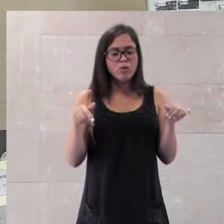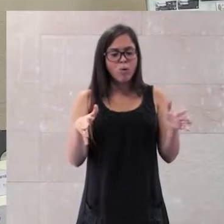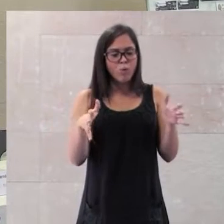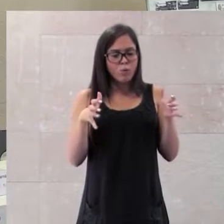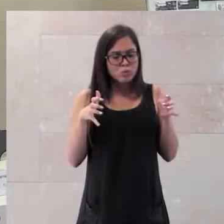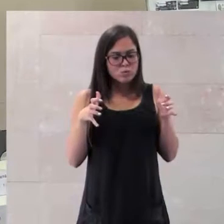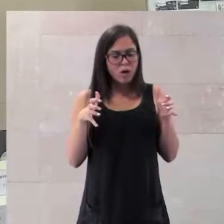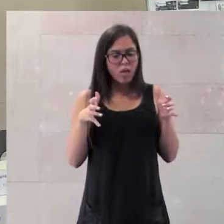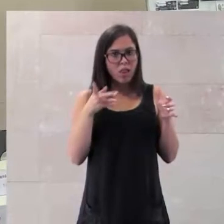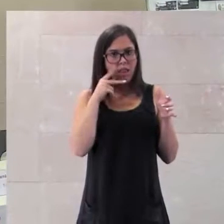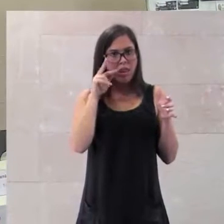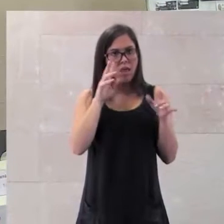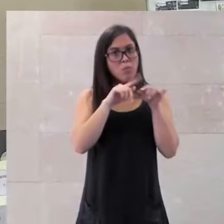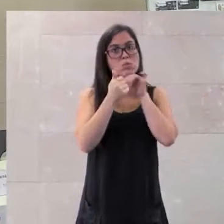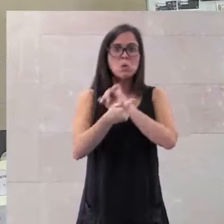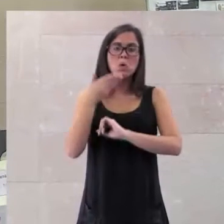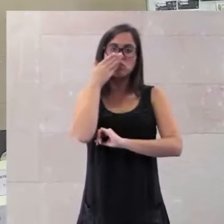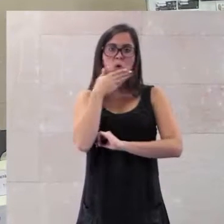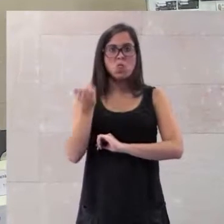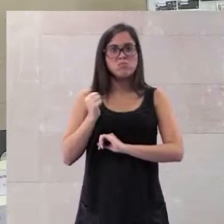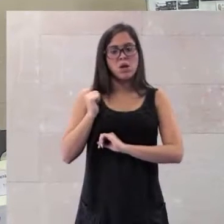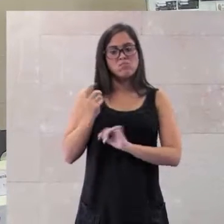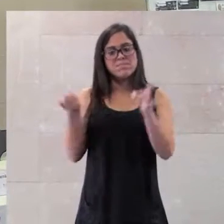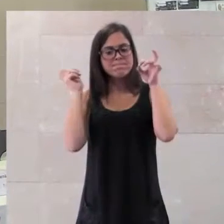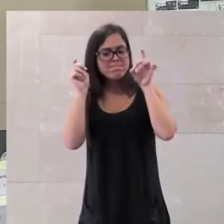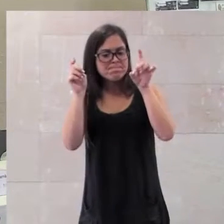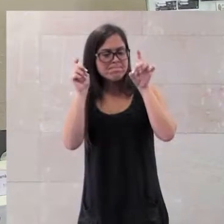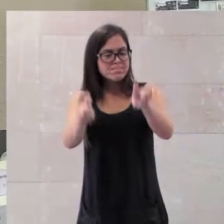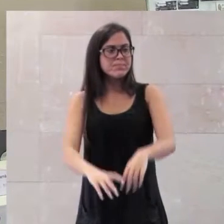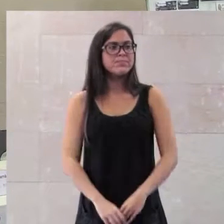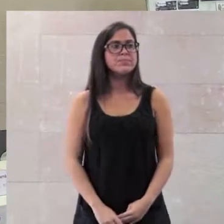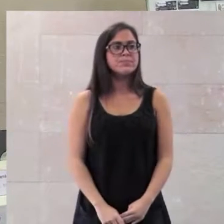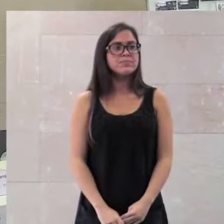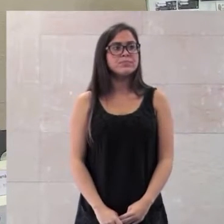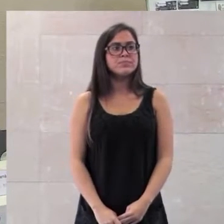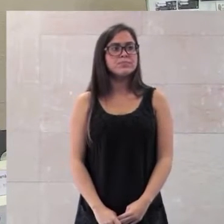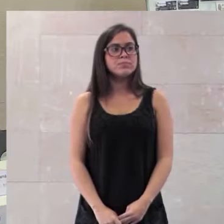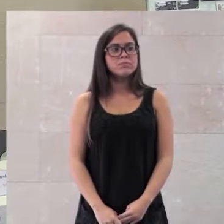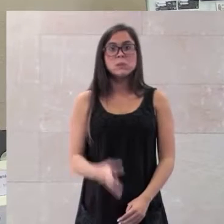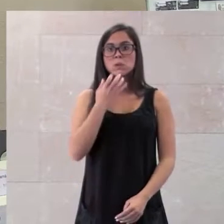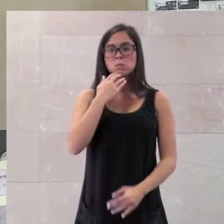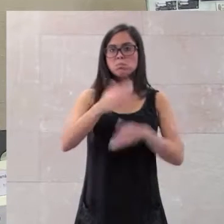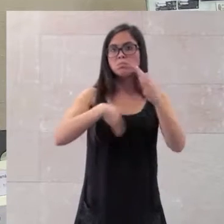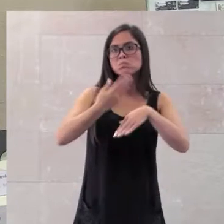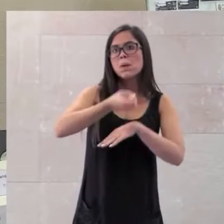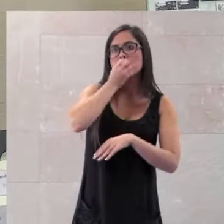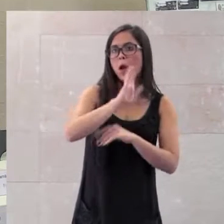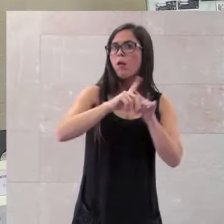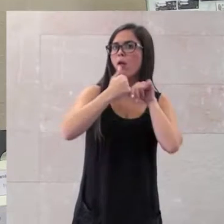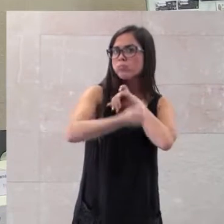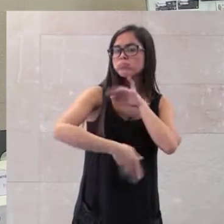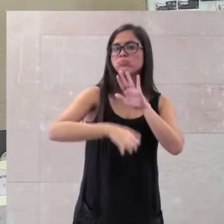luego las dan en las escuelas, ¿no? Prueban en las escuelas y si va bien, pues continúan. Pero,